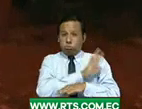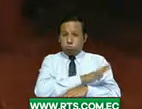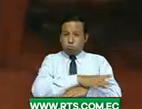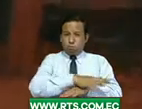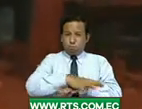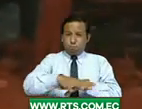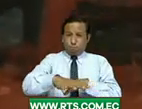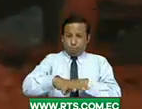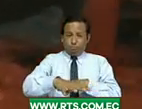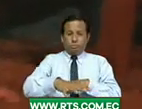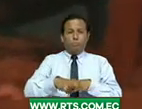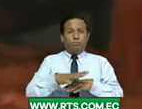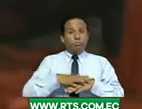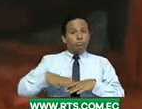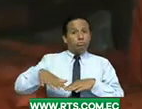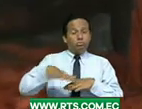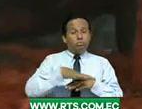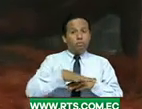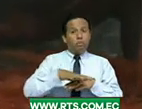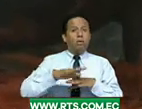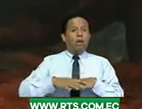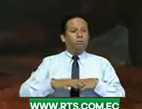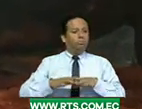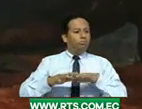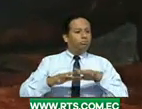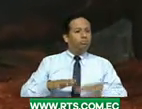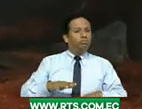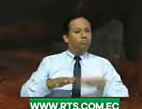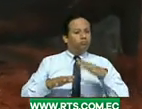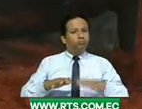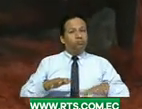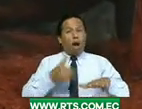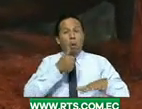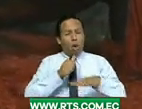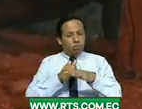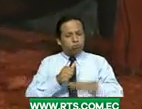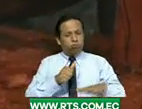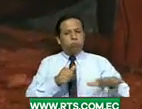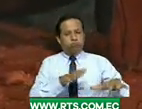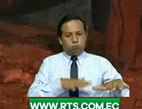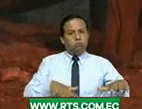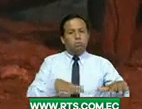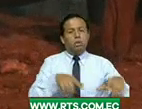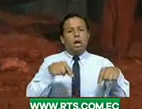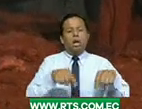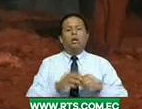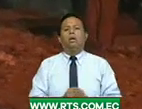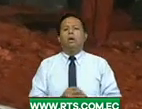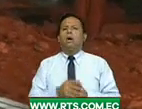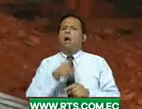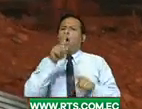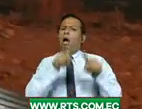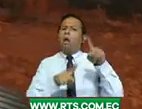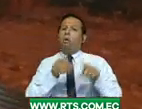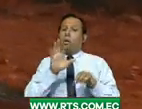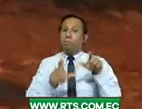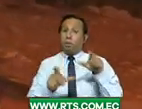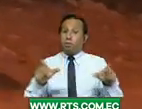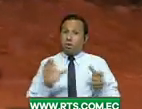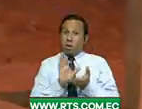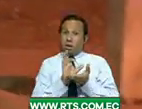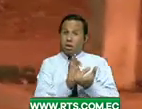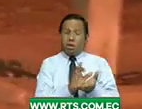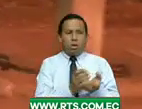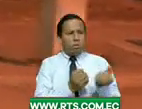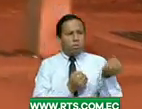que casi donde termina la ciudad de Guayaquil. Según lo que dicen preliminarmente algunas versiones de los testigos, las autoridades